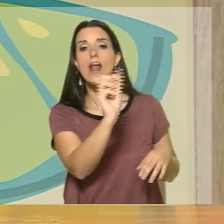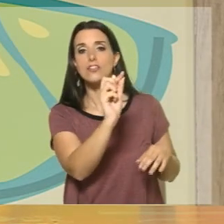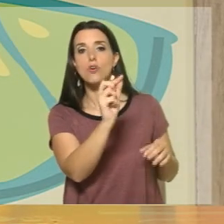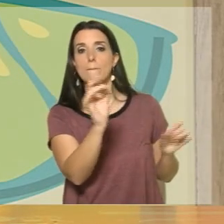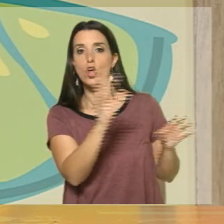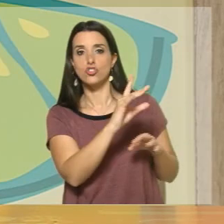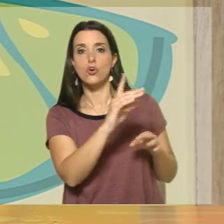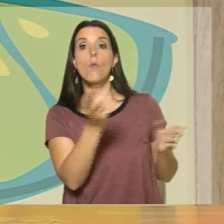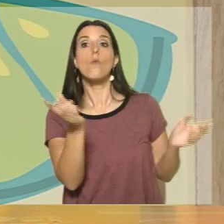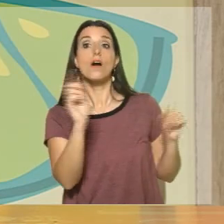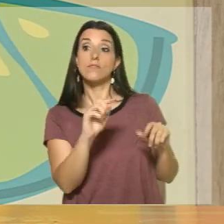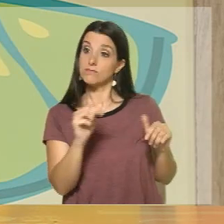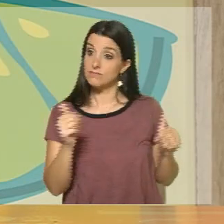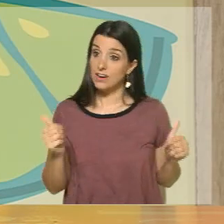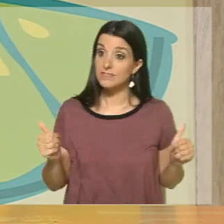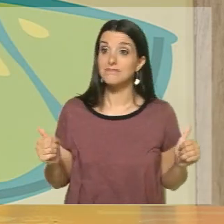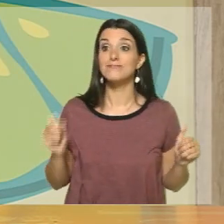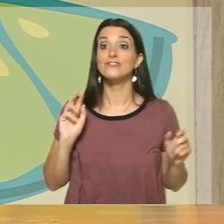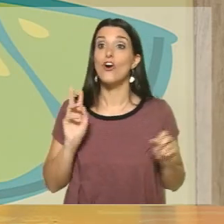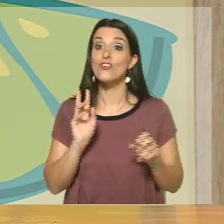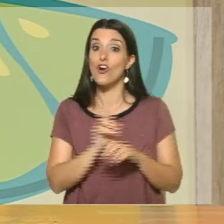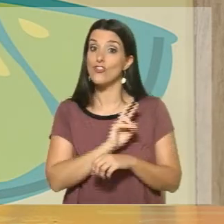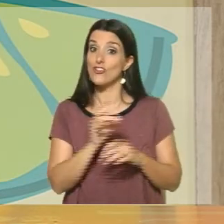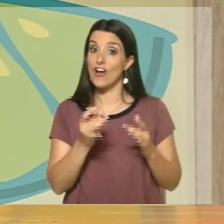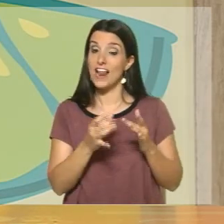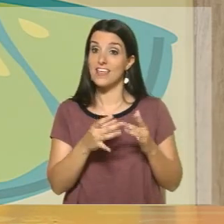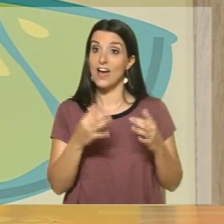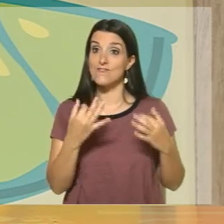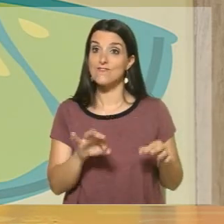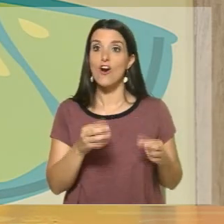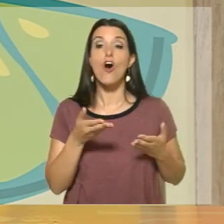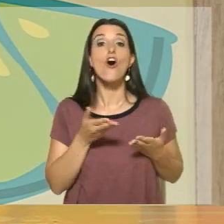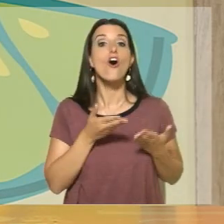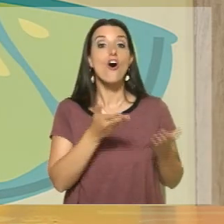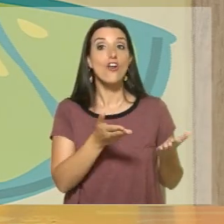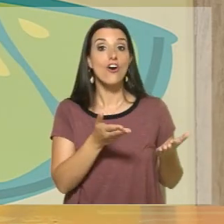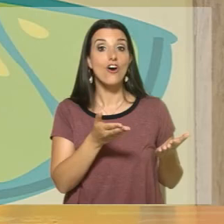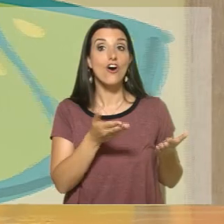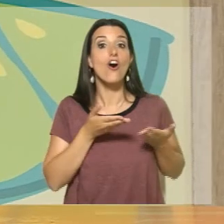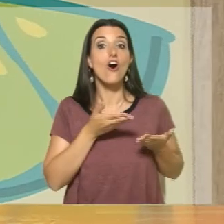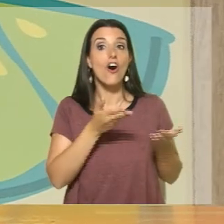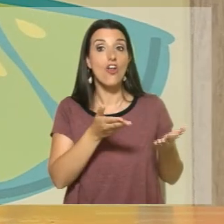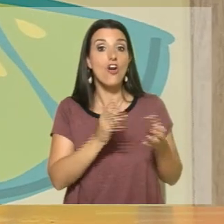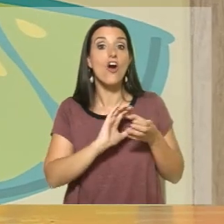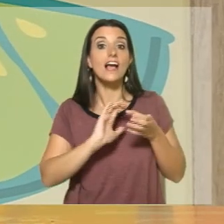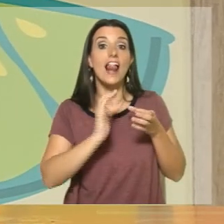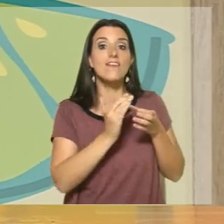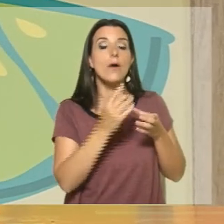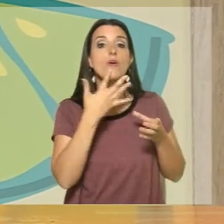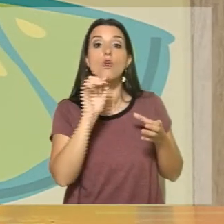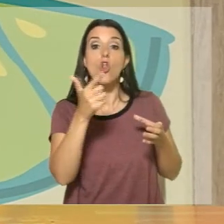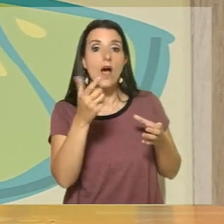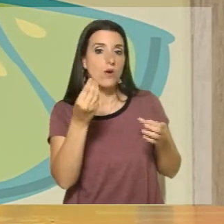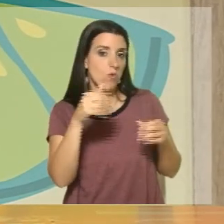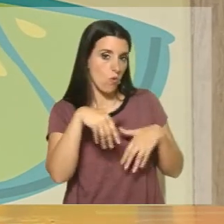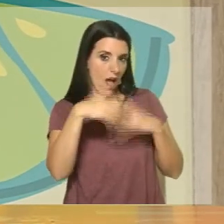claro, perfecto. Vamos con los controles de calidad. Al horno va entonces al aquí horno. La calabaza. En el caso exacto. De que no sea calabacín, podemos